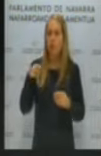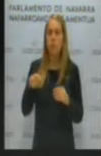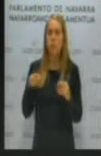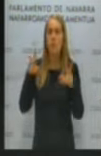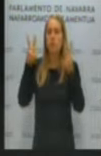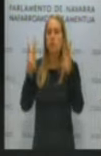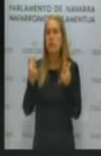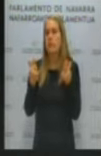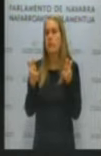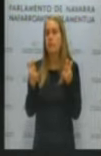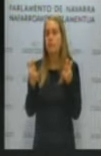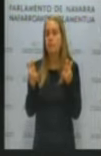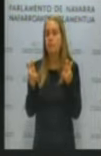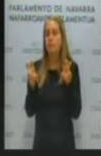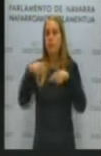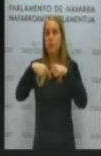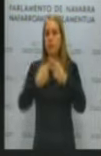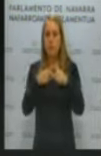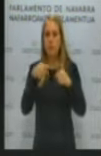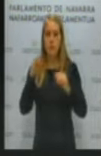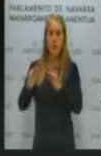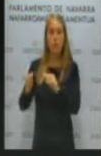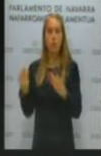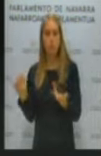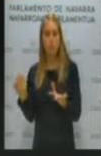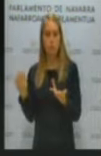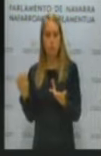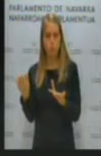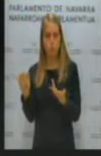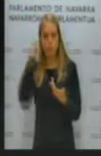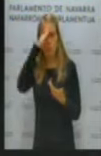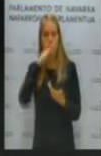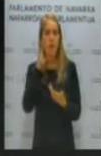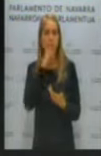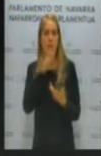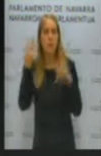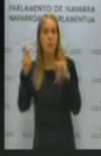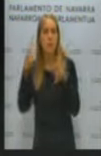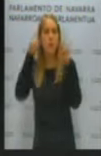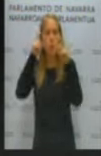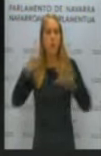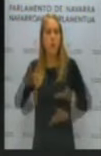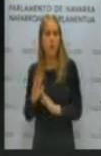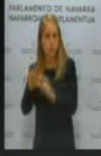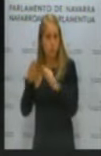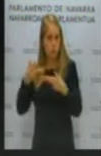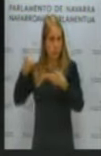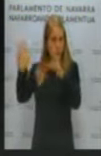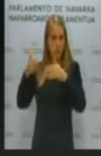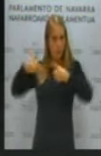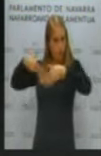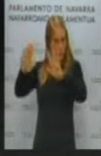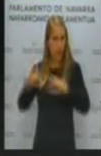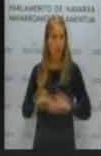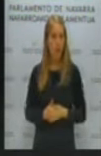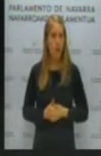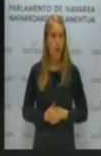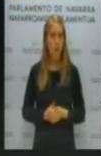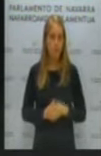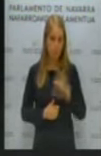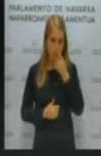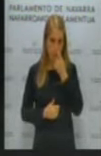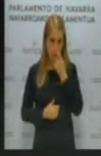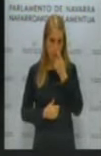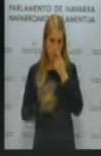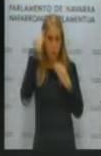los asuntos de las familias, en los asuntos de los padres, en aquello que tiene que ver con la educación de sus hijos, de verdad. Yo creo que ha llegado el momento de decir